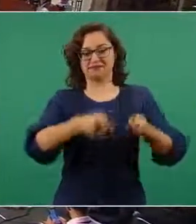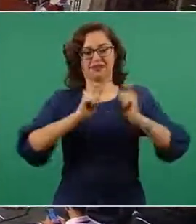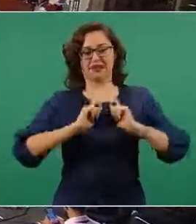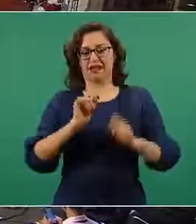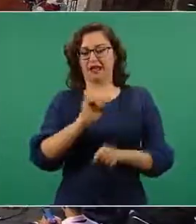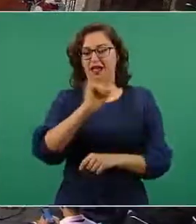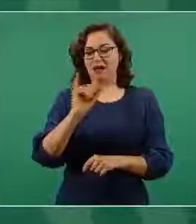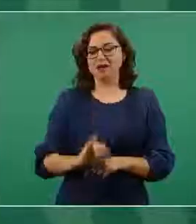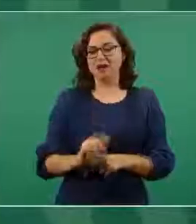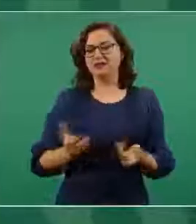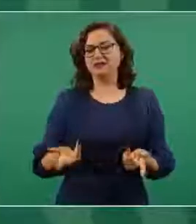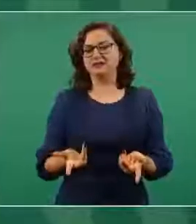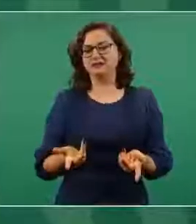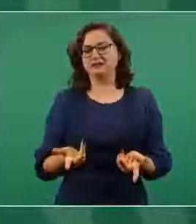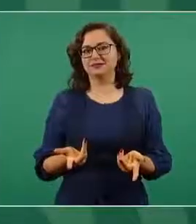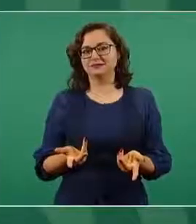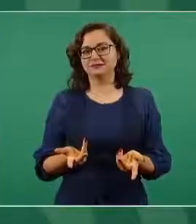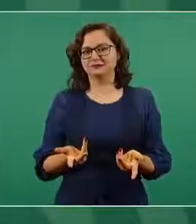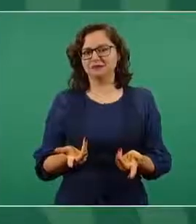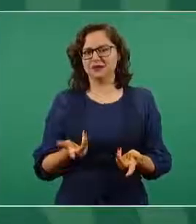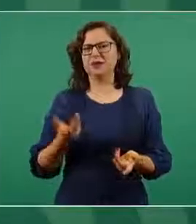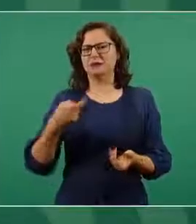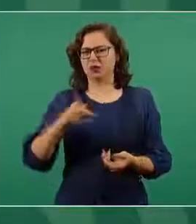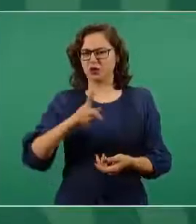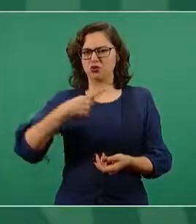Nosotros estamos aquí porque fue el pueblo